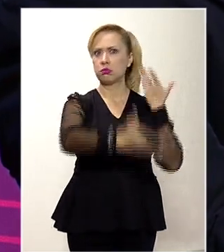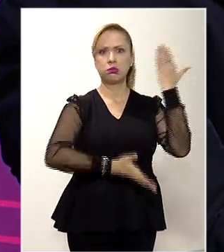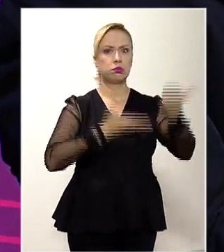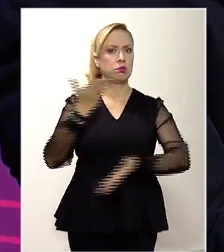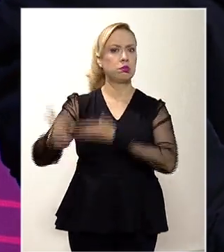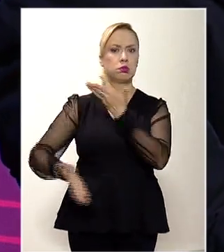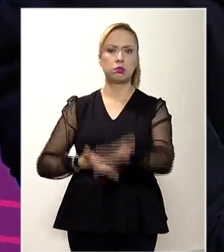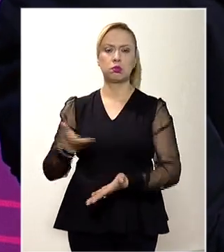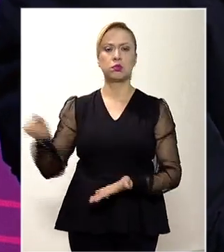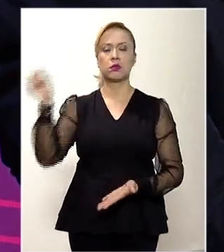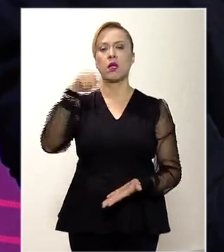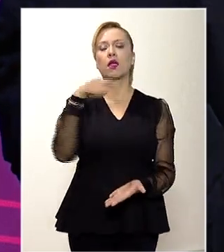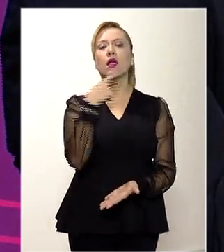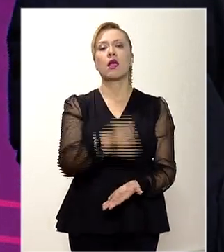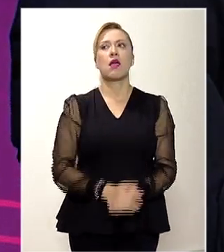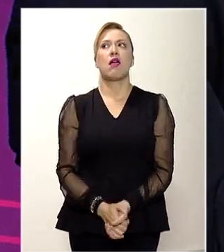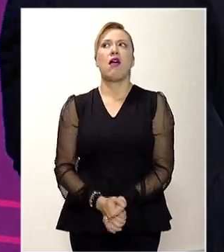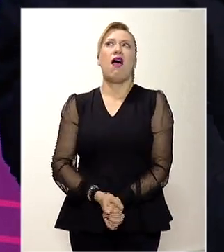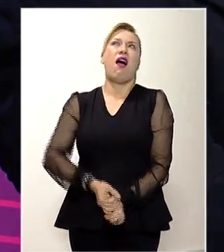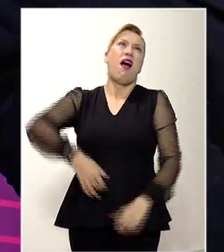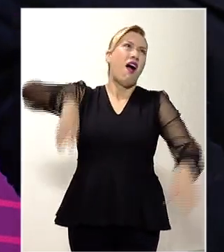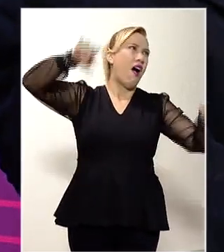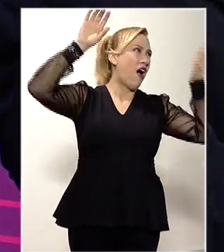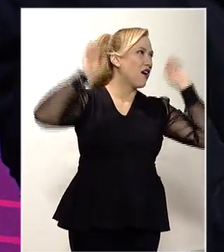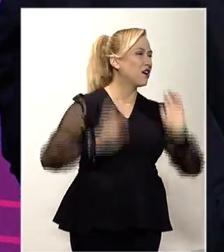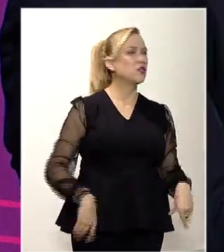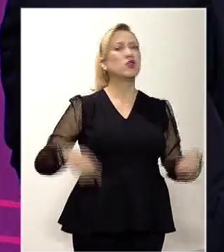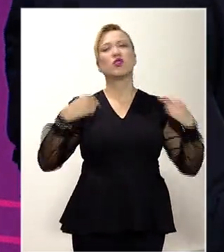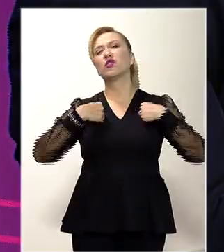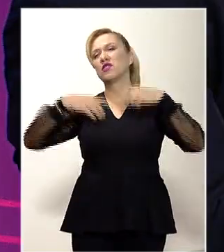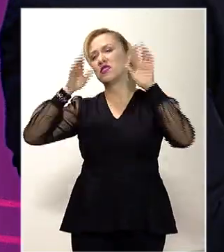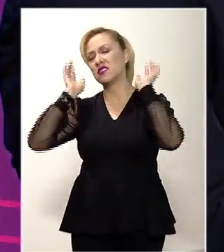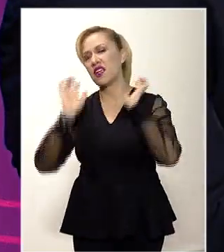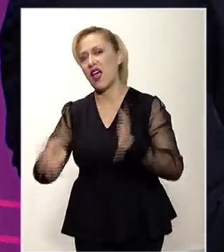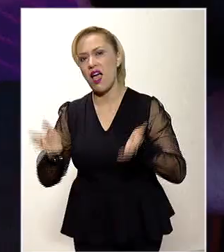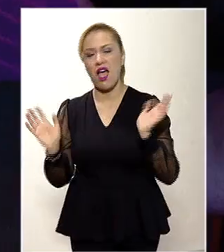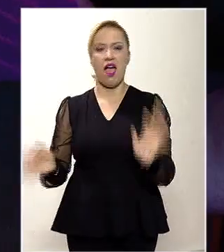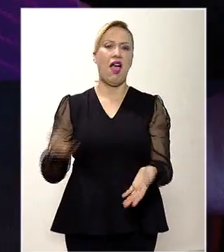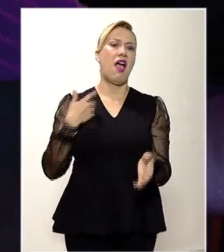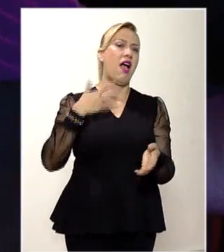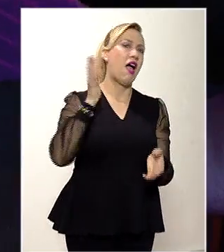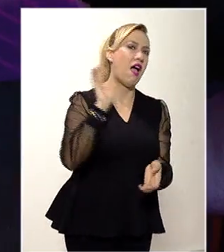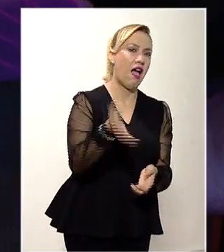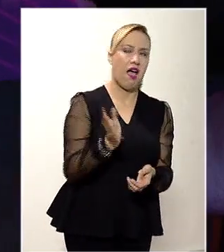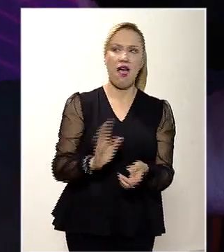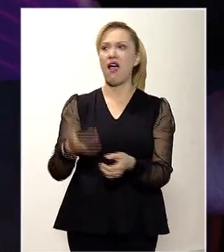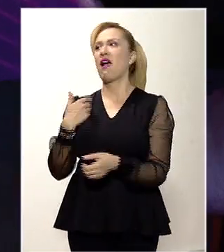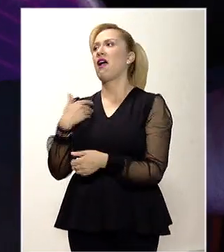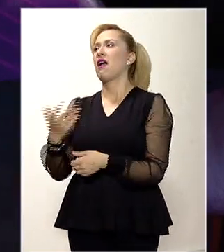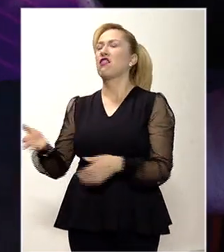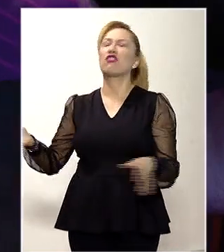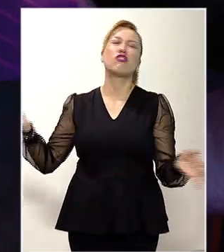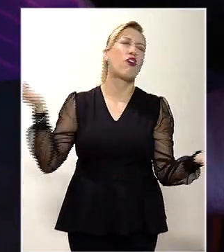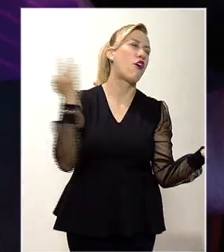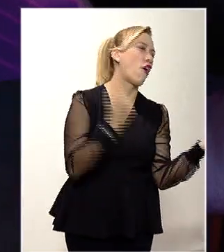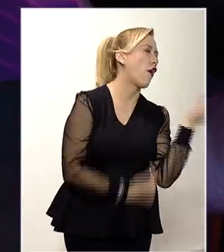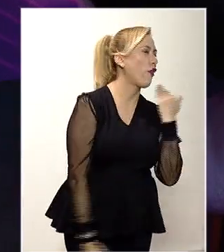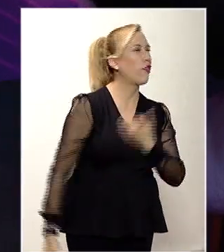lo que muchos estados dicen, es que hay casos donde yo ya hice, y sí está vinculado con tu pregunta también, hay estados que dicen, yo ya hice